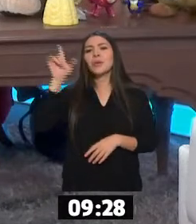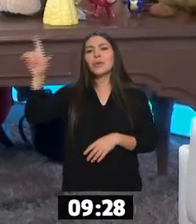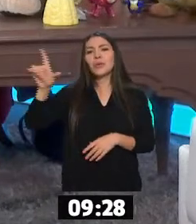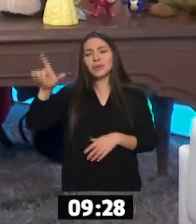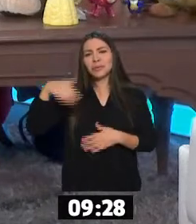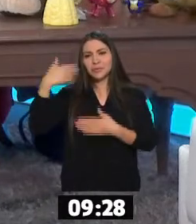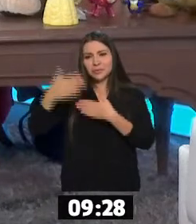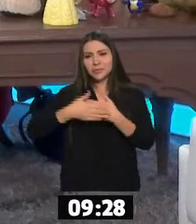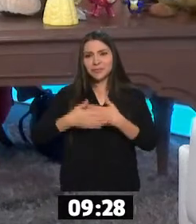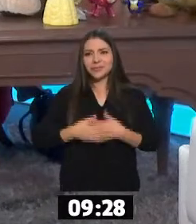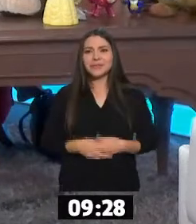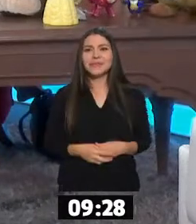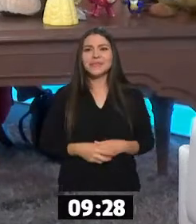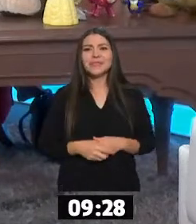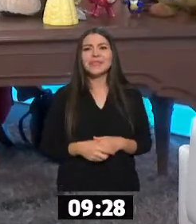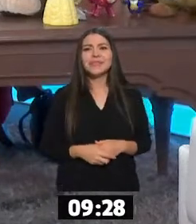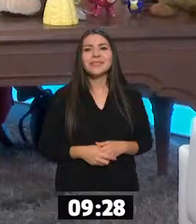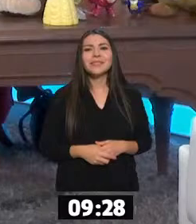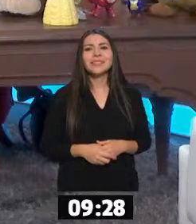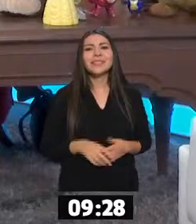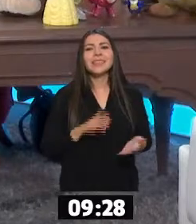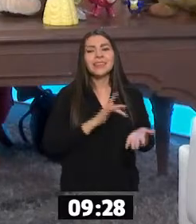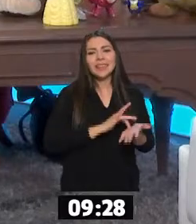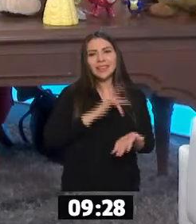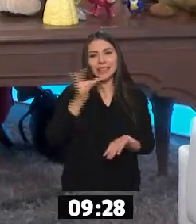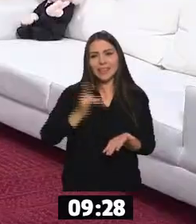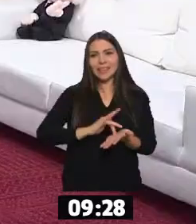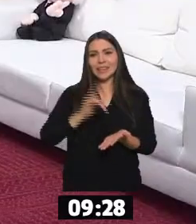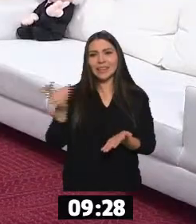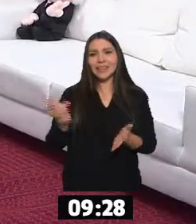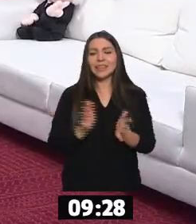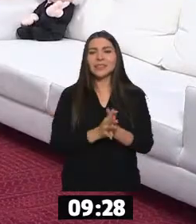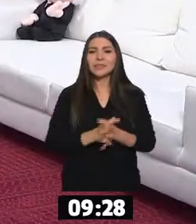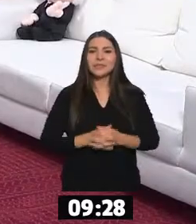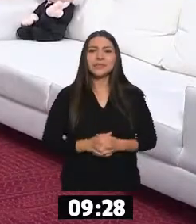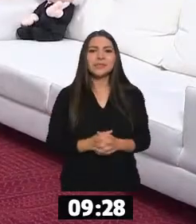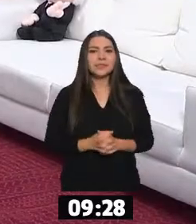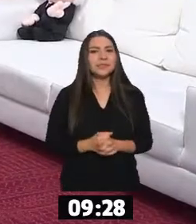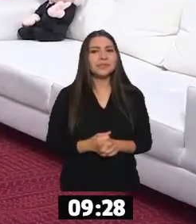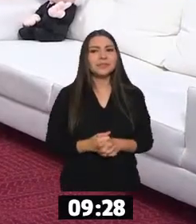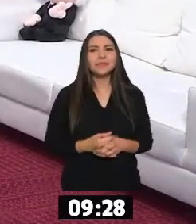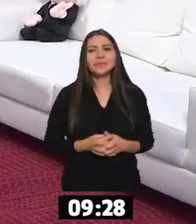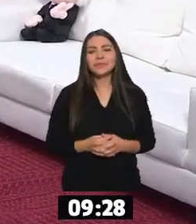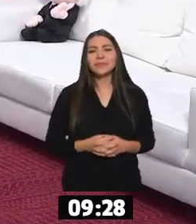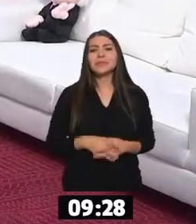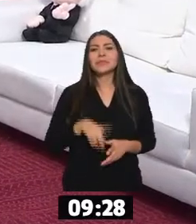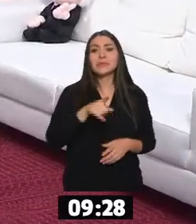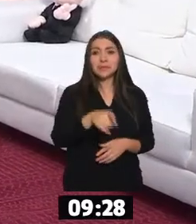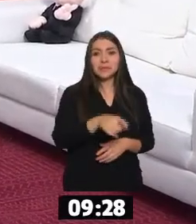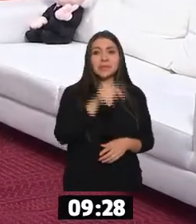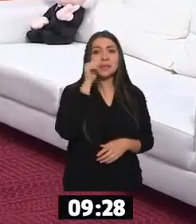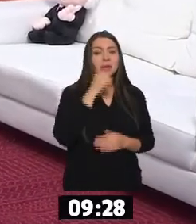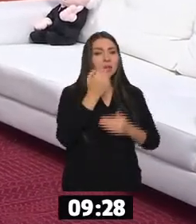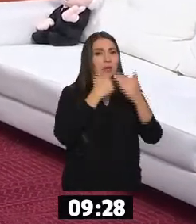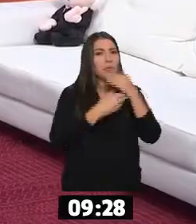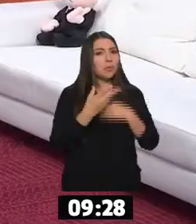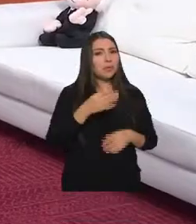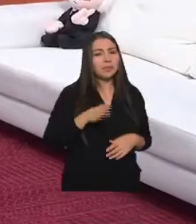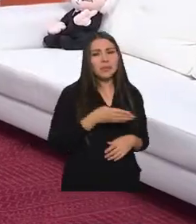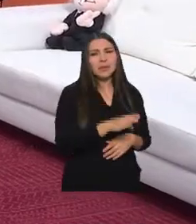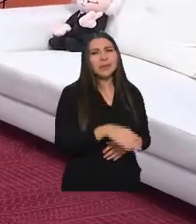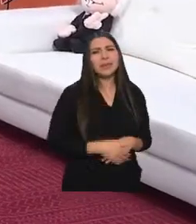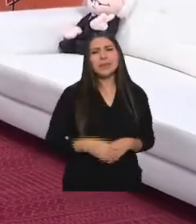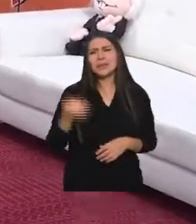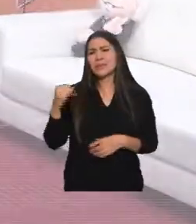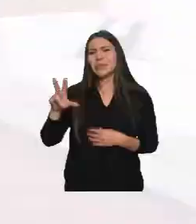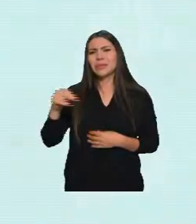entra. Sí. Gracias, si ilustrar, Tomás, te lo vamos a agradecer. Chale, man, pero es que de veras la riega Usted uno. le entra gacho a la tilapia y todo eso. Para nada,